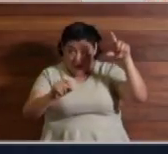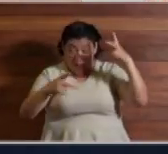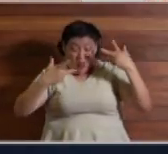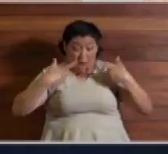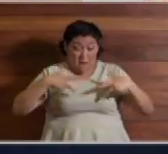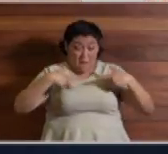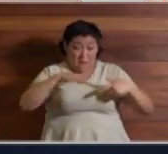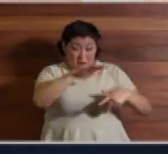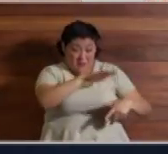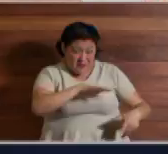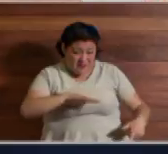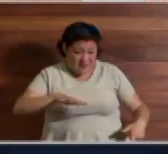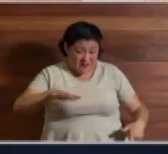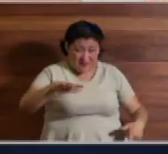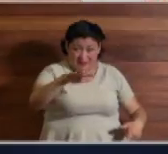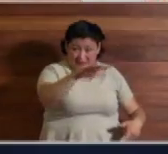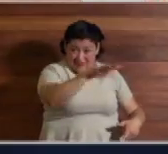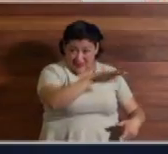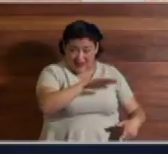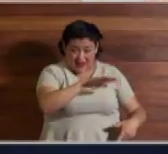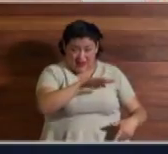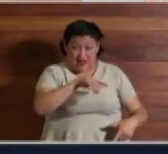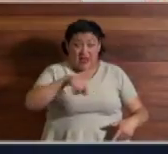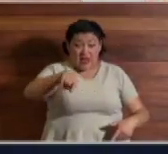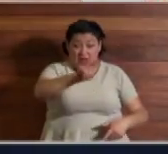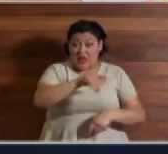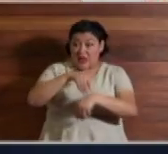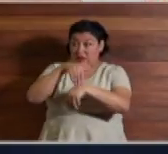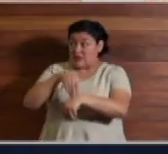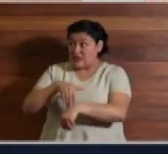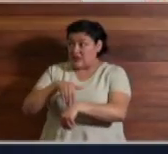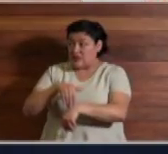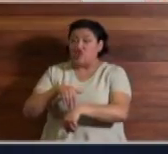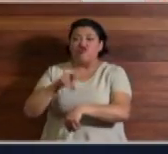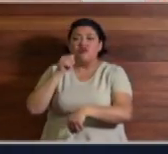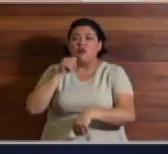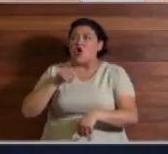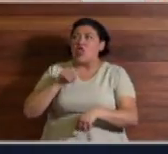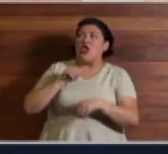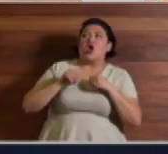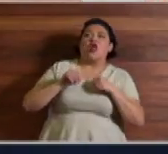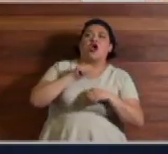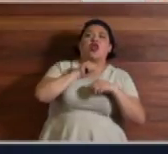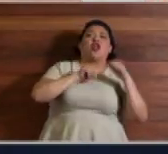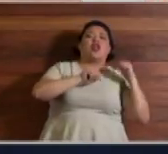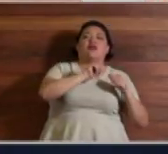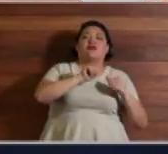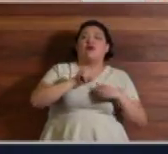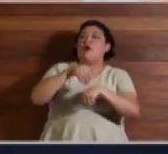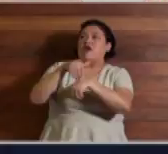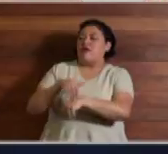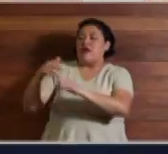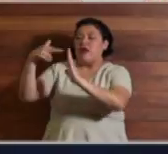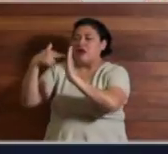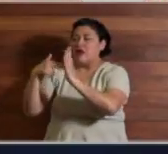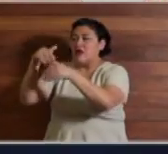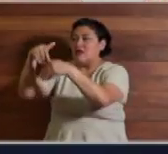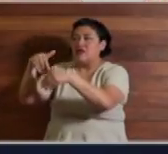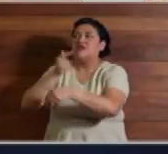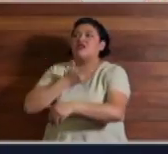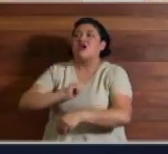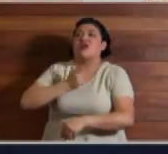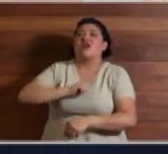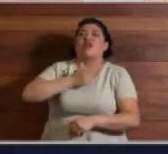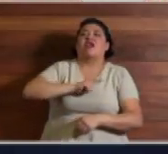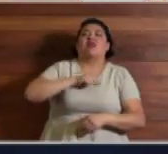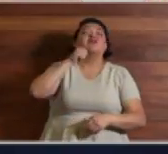se puede evitar cumplir las normas es el país que tiene mayor propensión al incumplimiento de cualquier norma y tiene